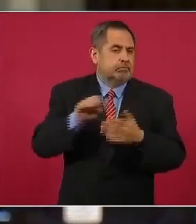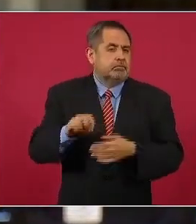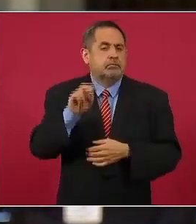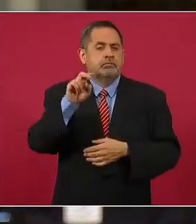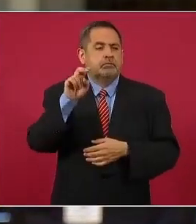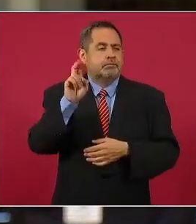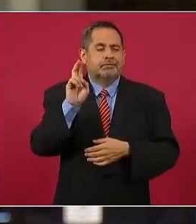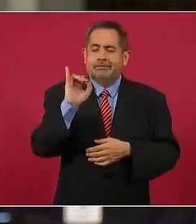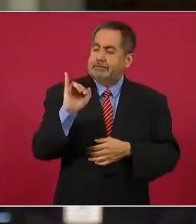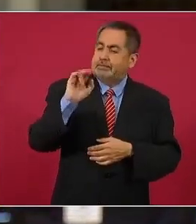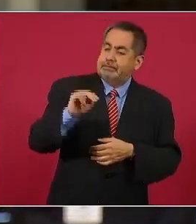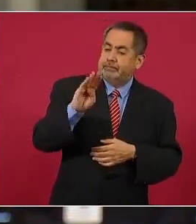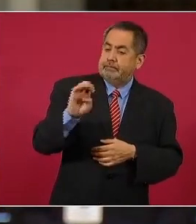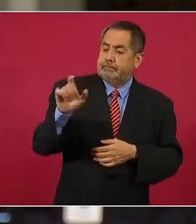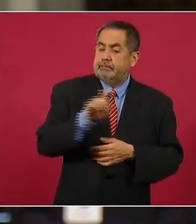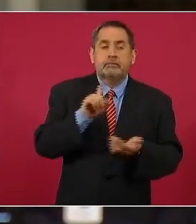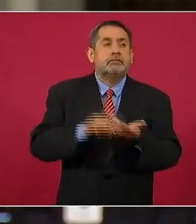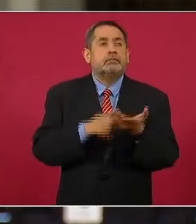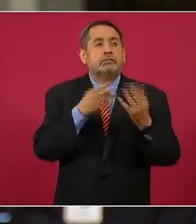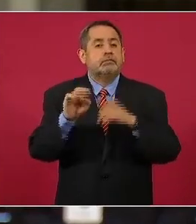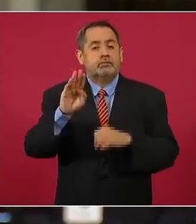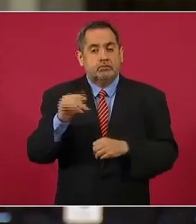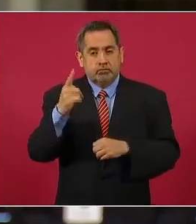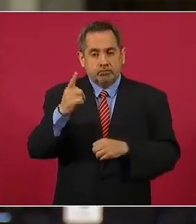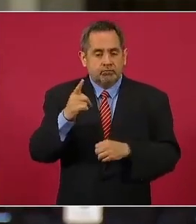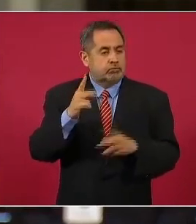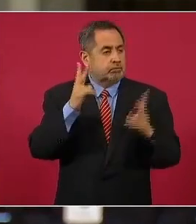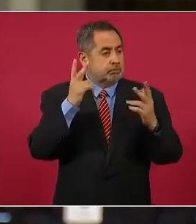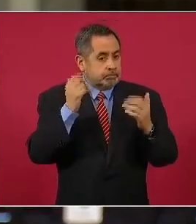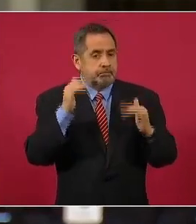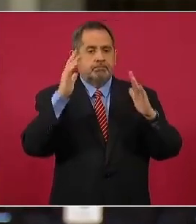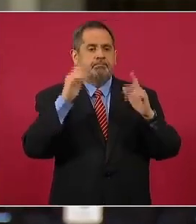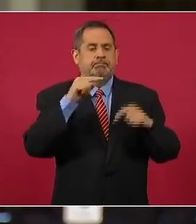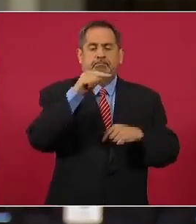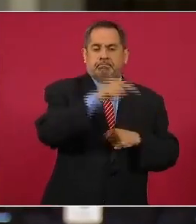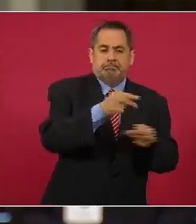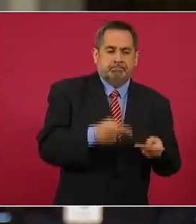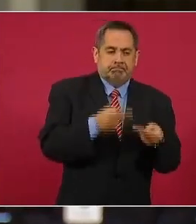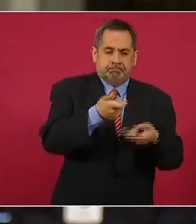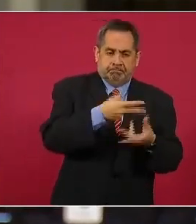en 1991 surgió como casa de bolsa y desde